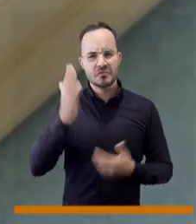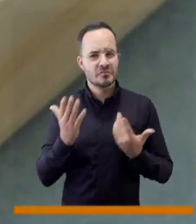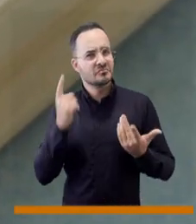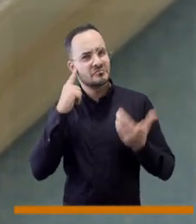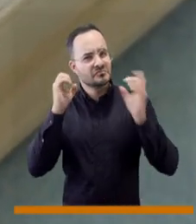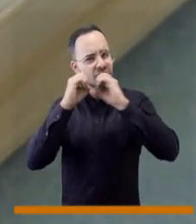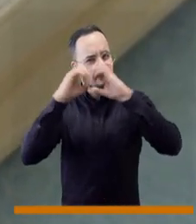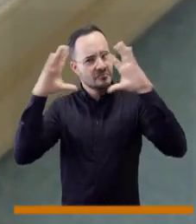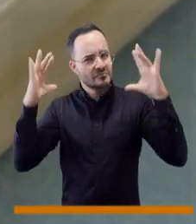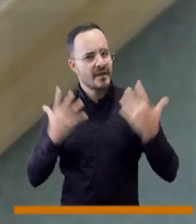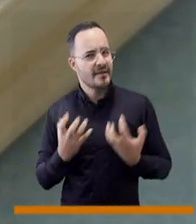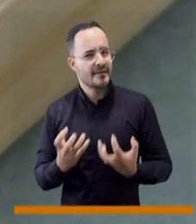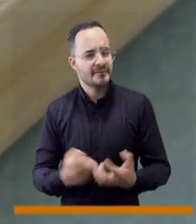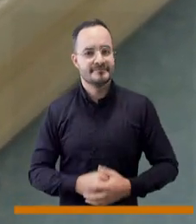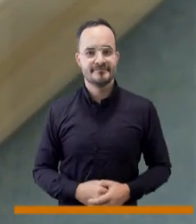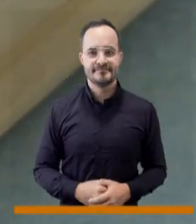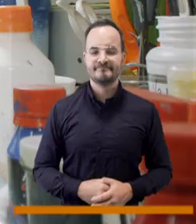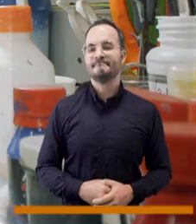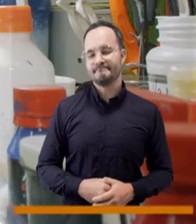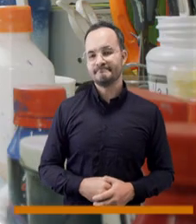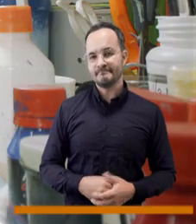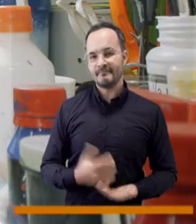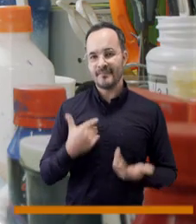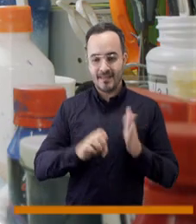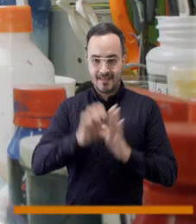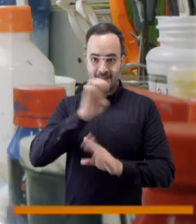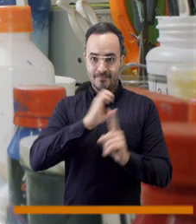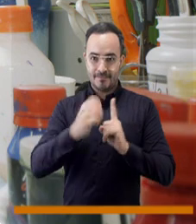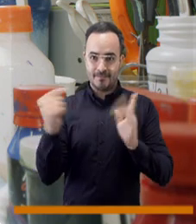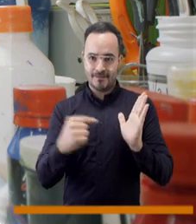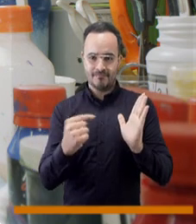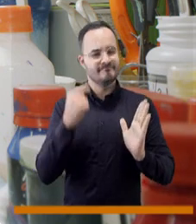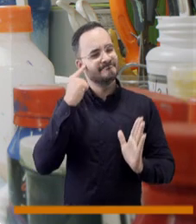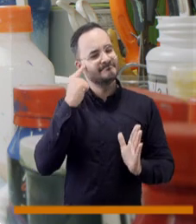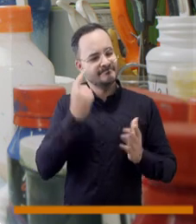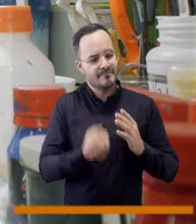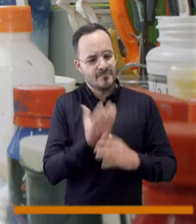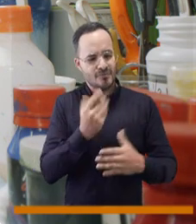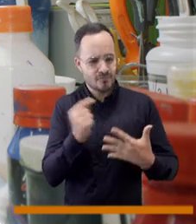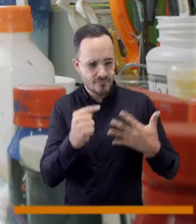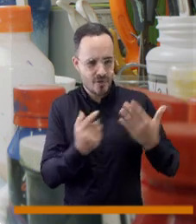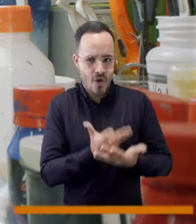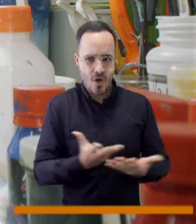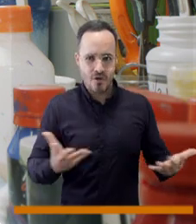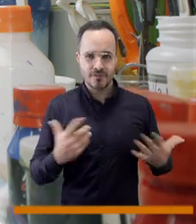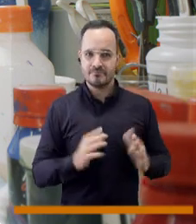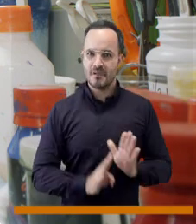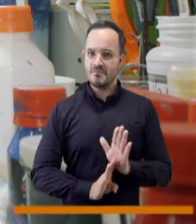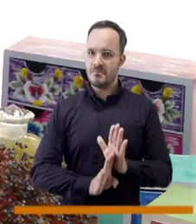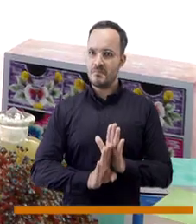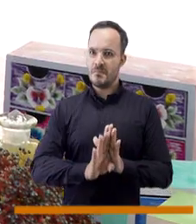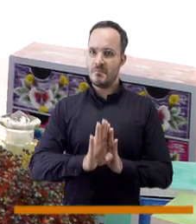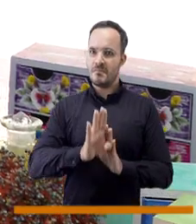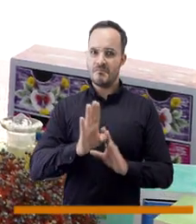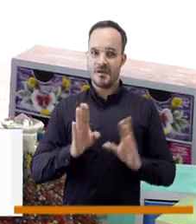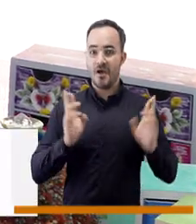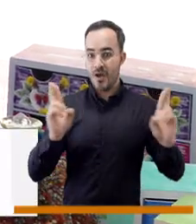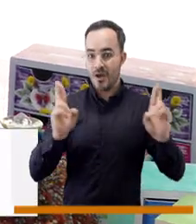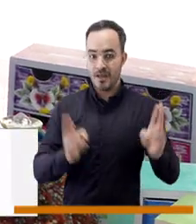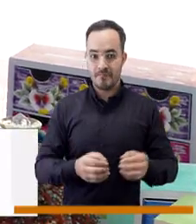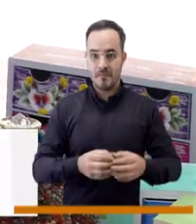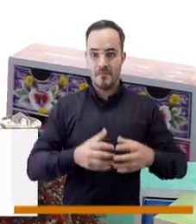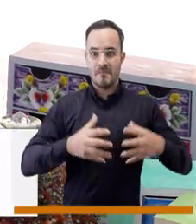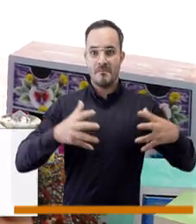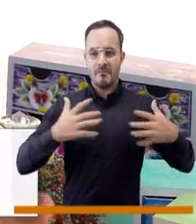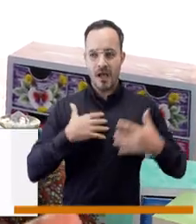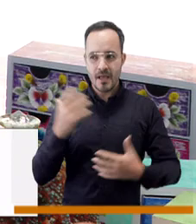su emprendimiento Artes y Figuras en un futuro? Para un futuro, que este emprendimiento crezca más y más y pueda